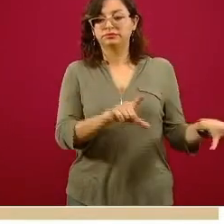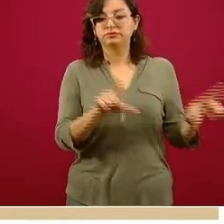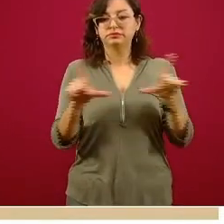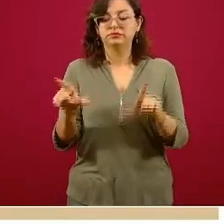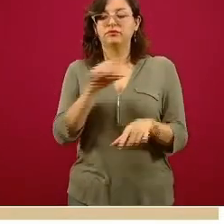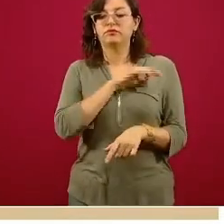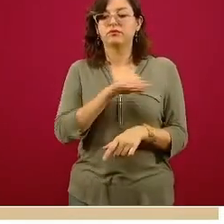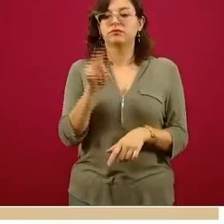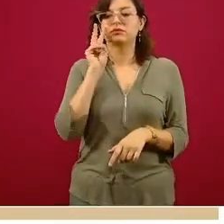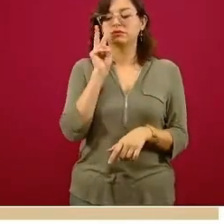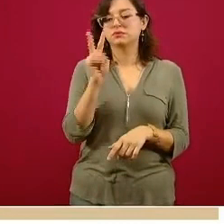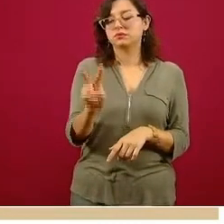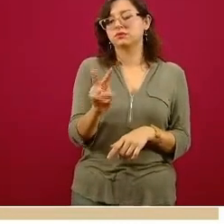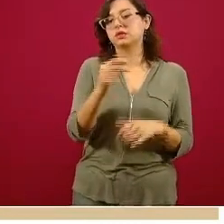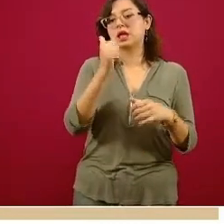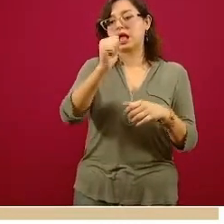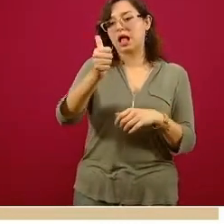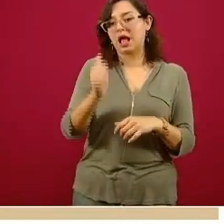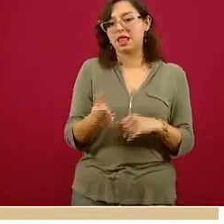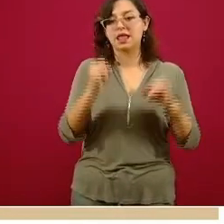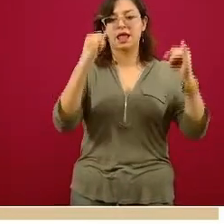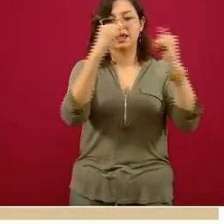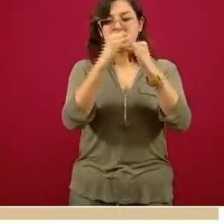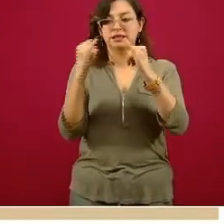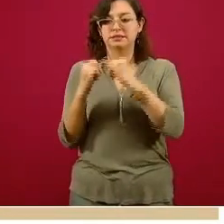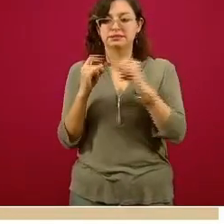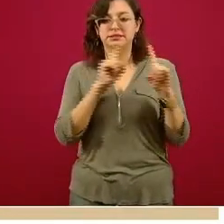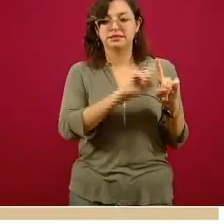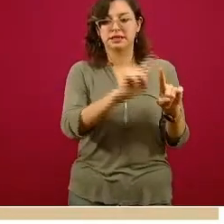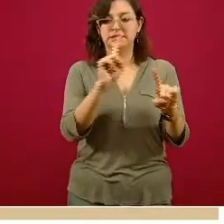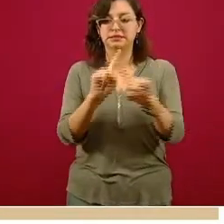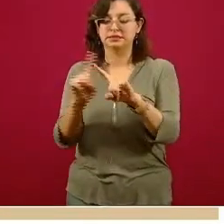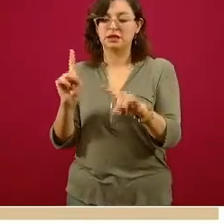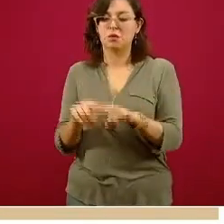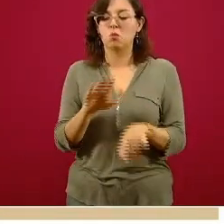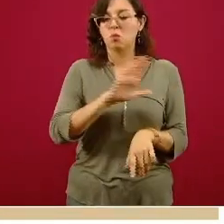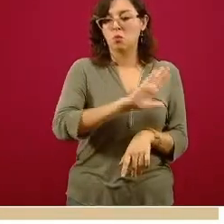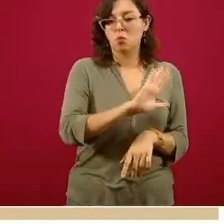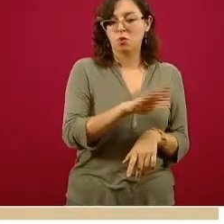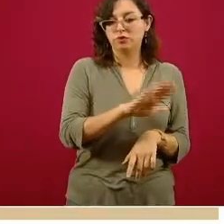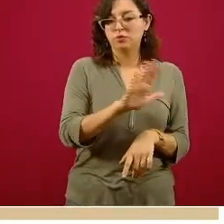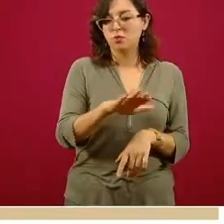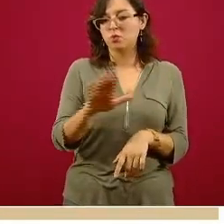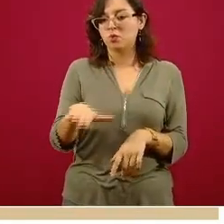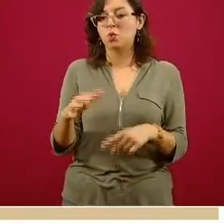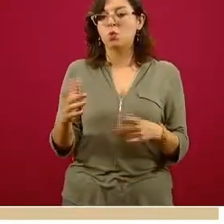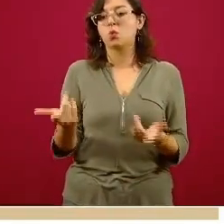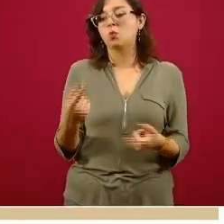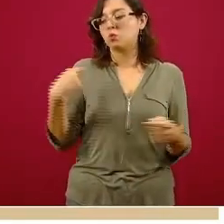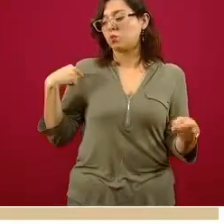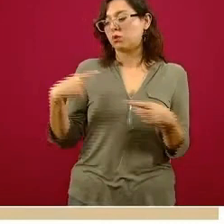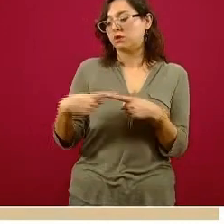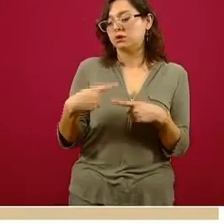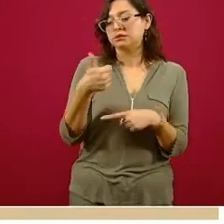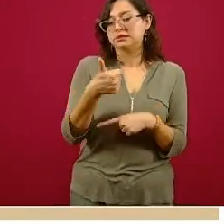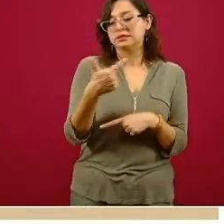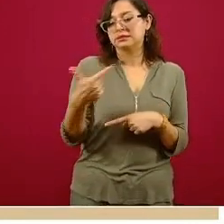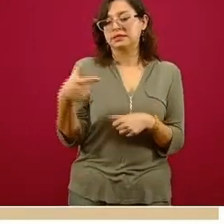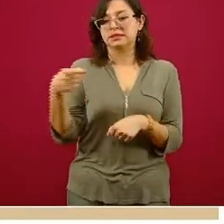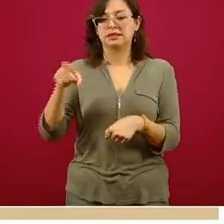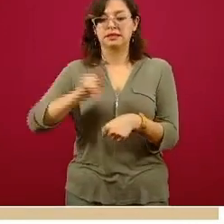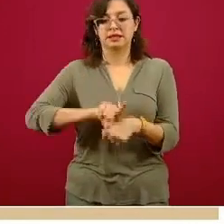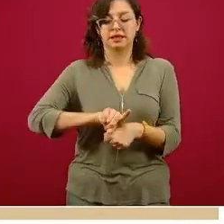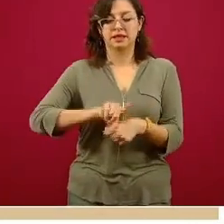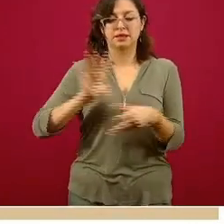por defunciones. Ahí podemos ver más claramente que la gran mayoría de estas defunciones sucedieron en los últimos 6-7 días y